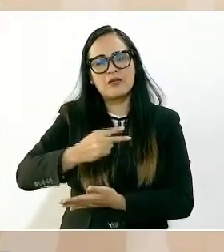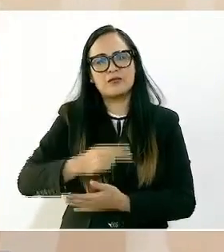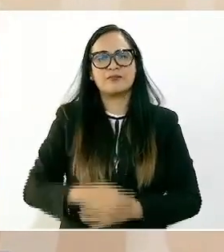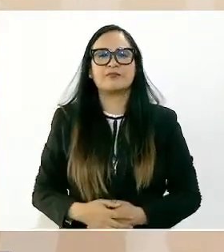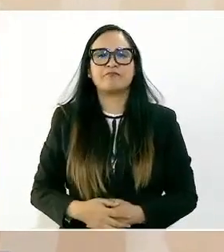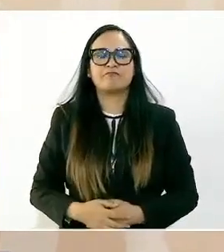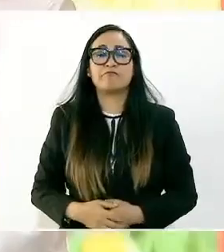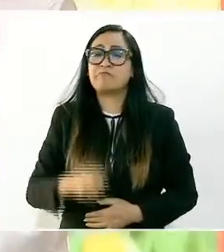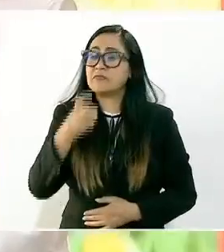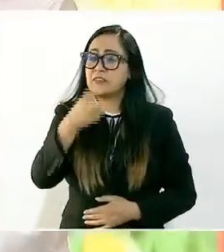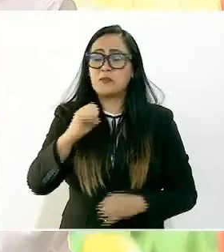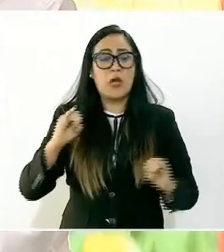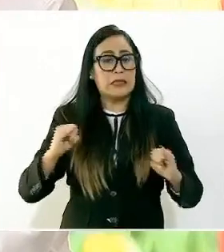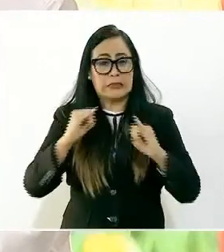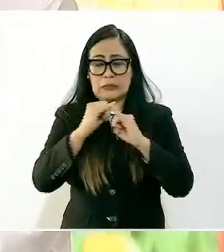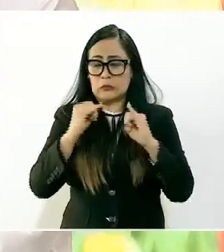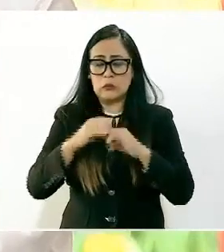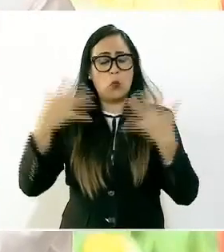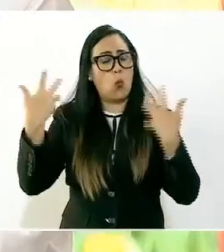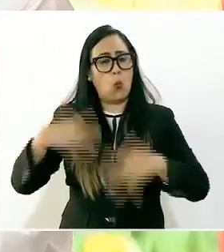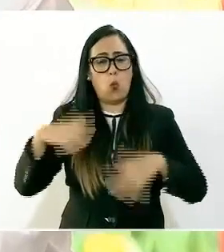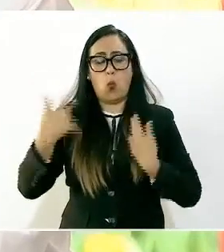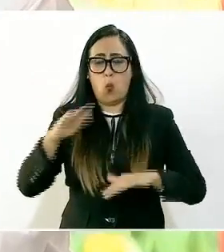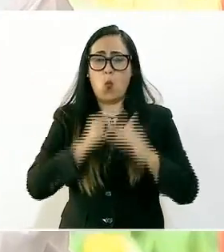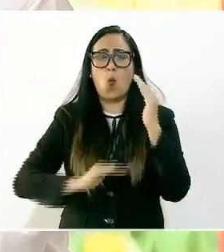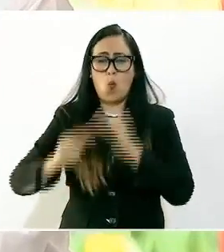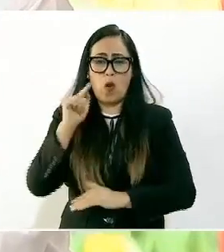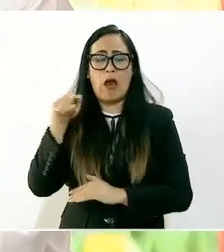una gran institución educativa.